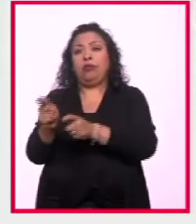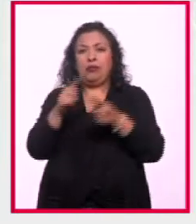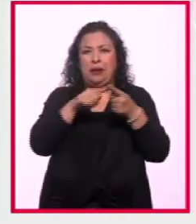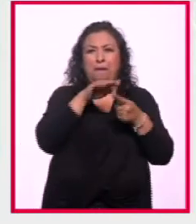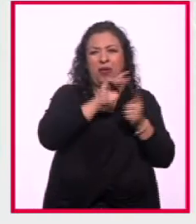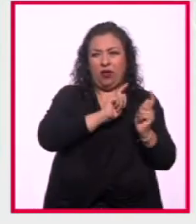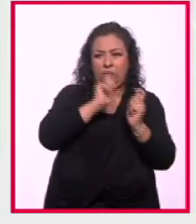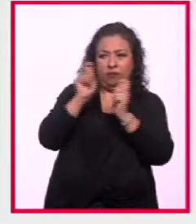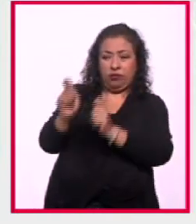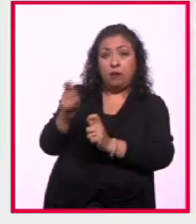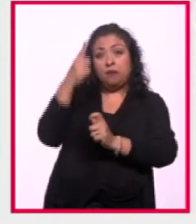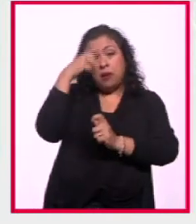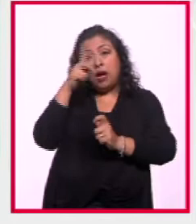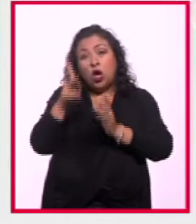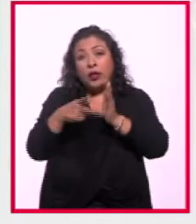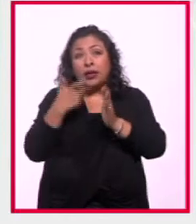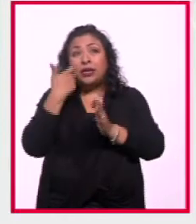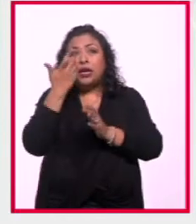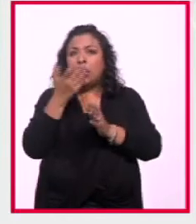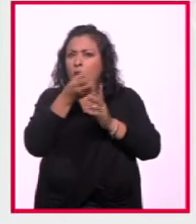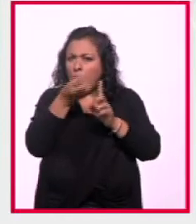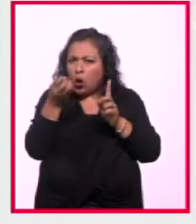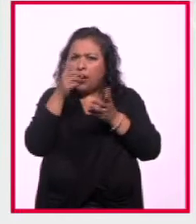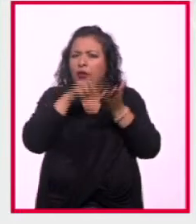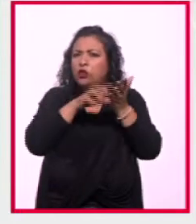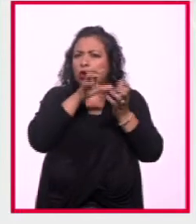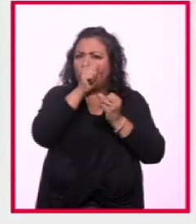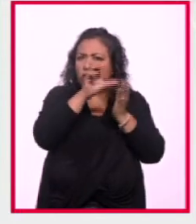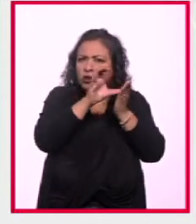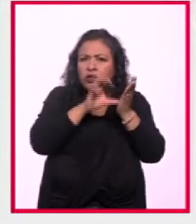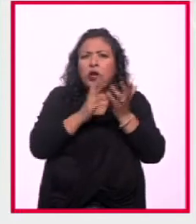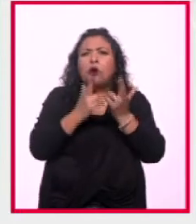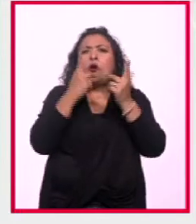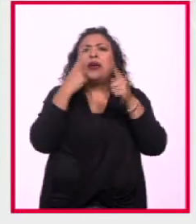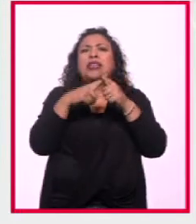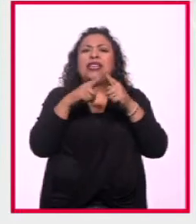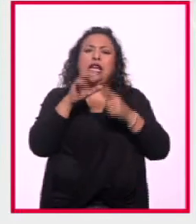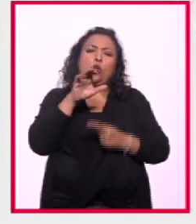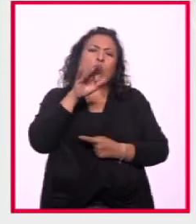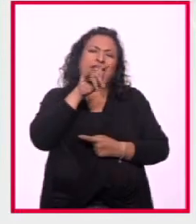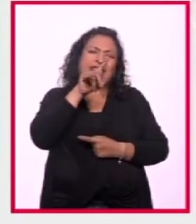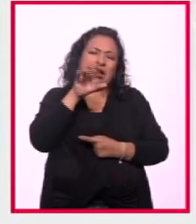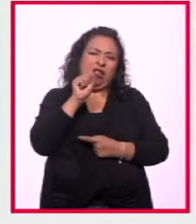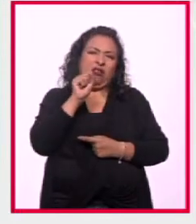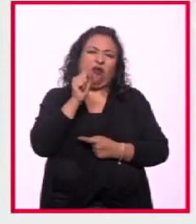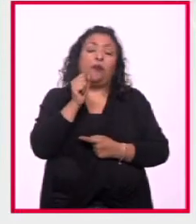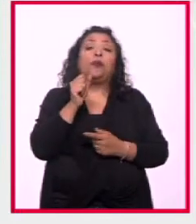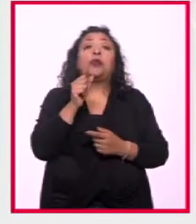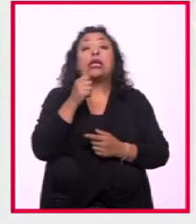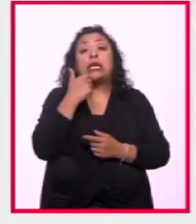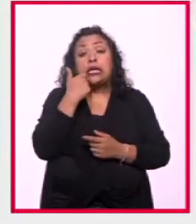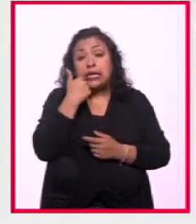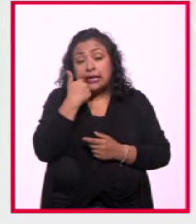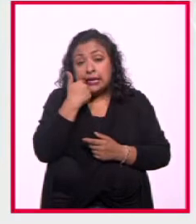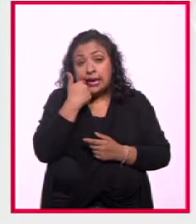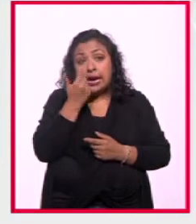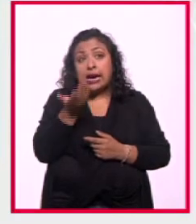que trata de restablecer el orden constitucional roto por el cuartelazo que busca